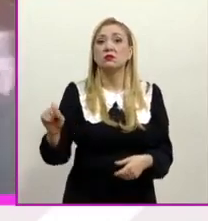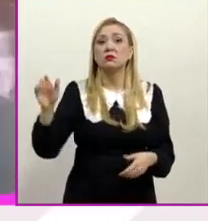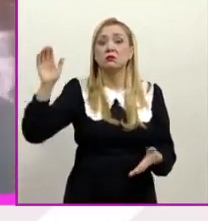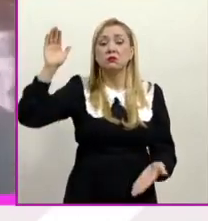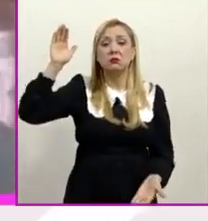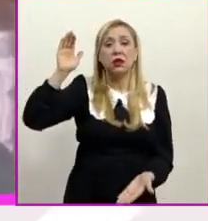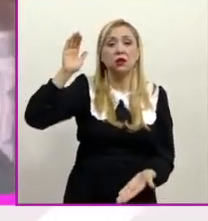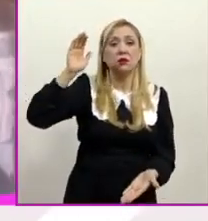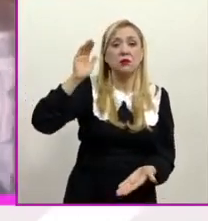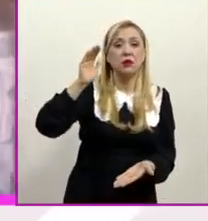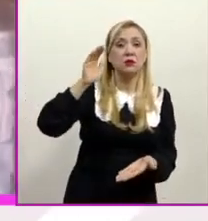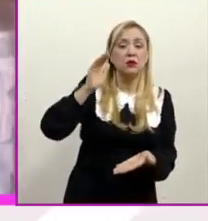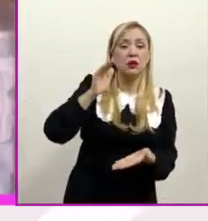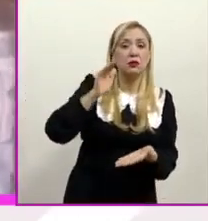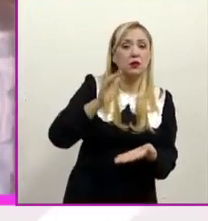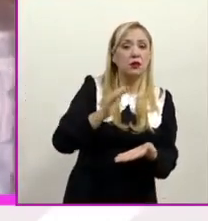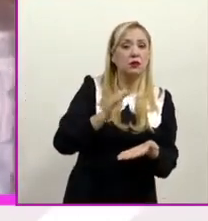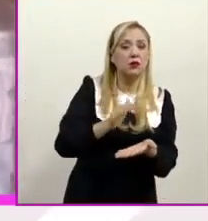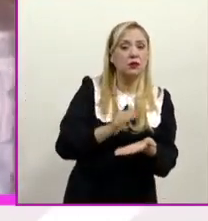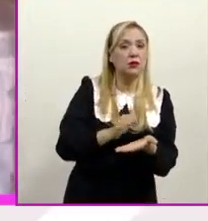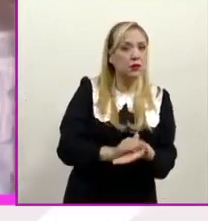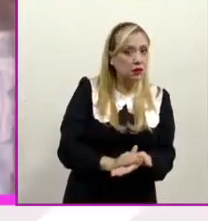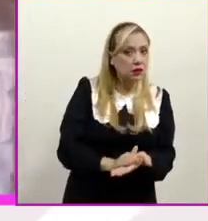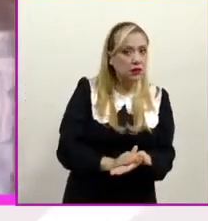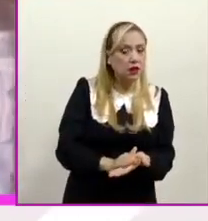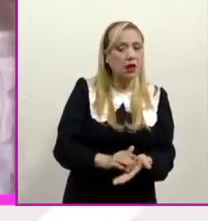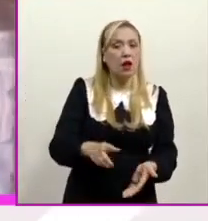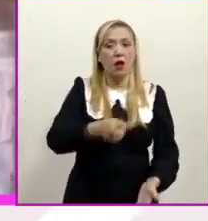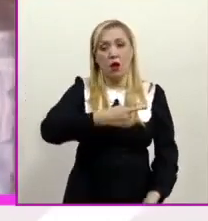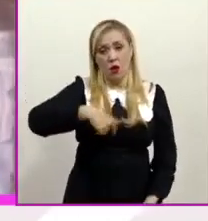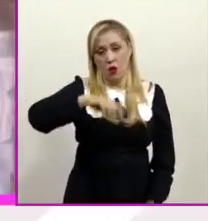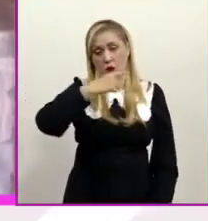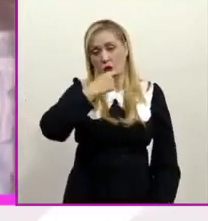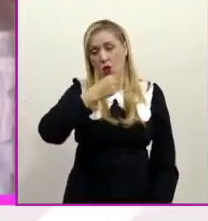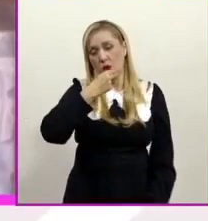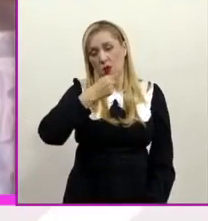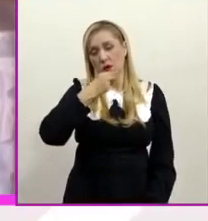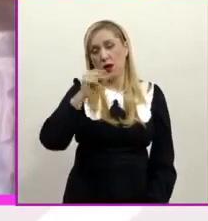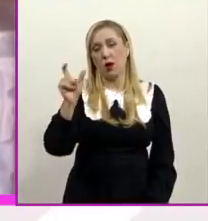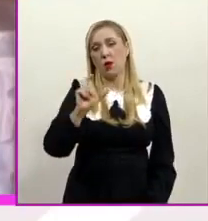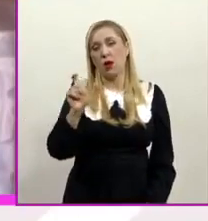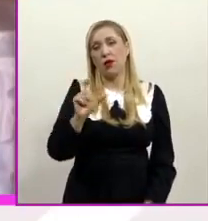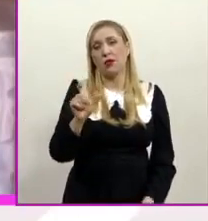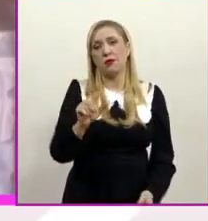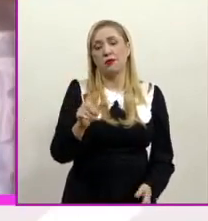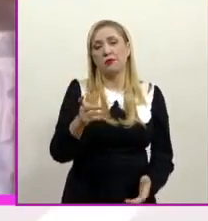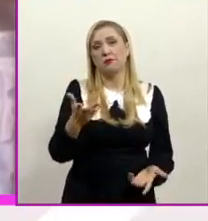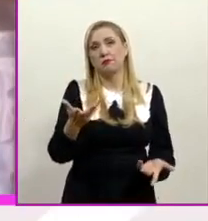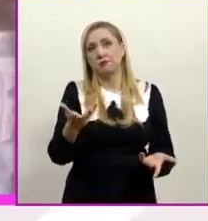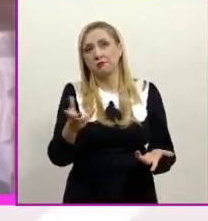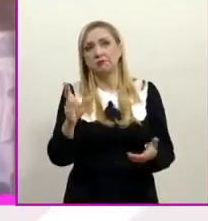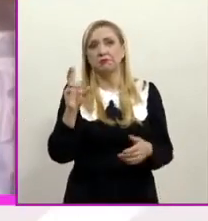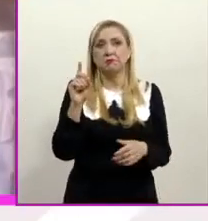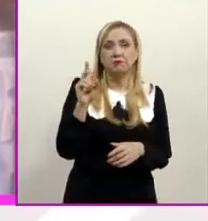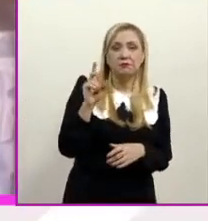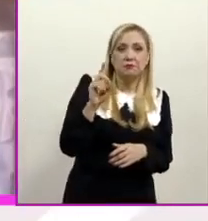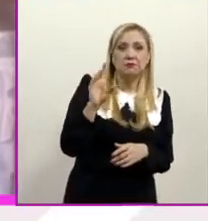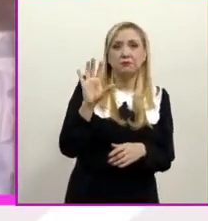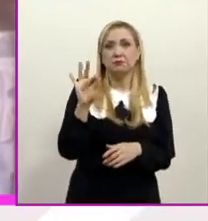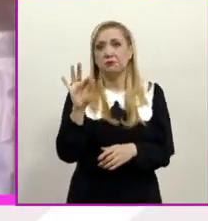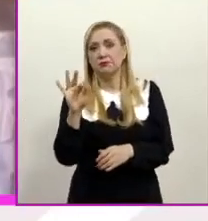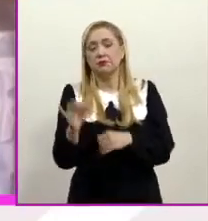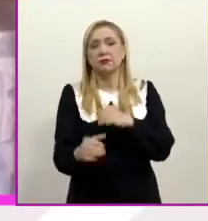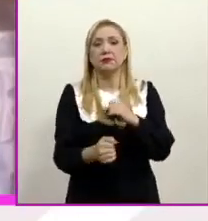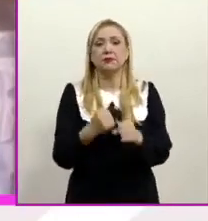a reducirse, a reducirse. De tal manera que para los hombres, cuando llegamos a los mid-30, los